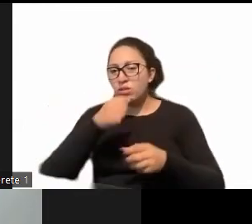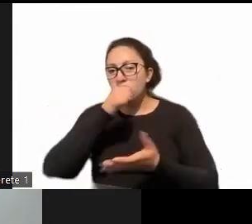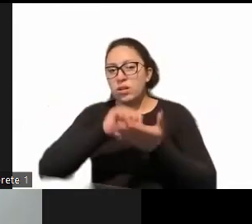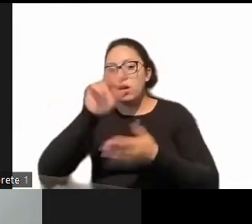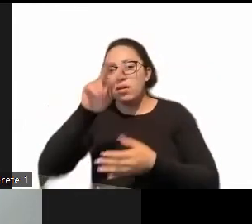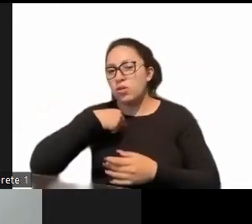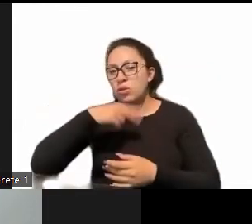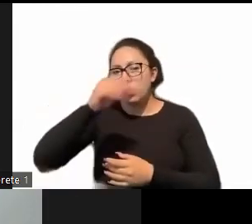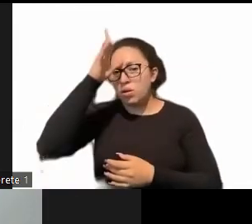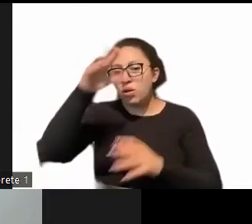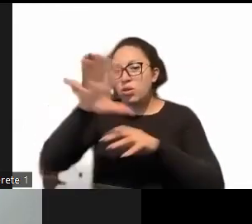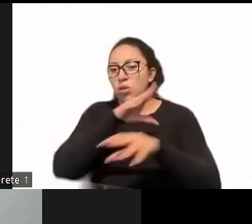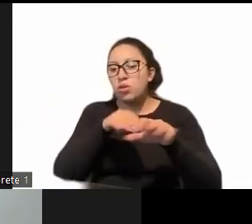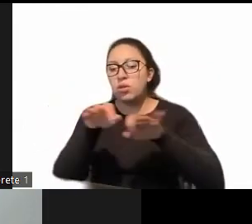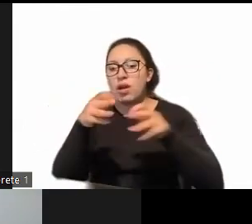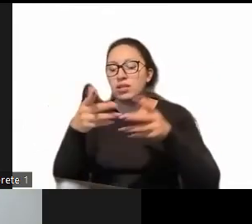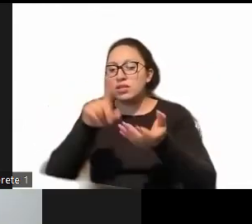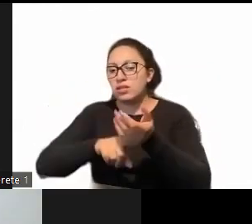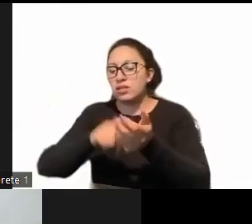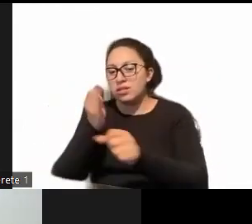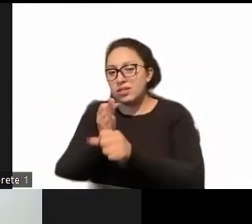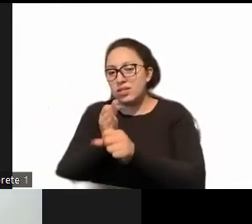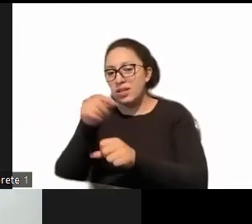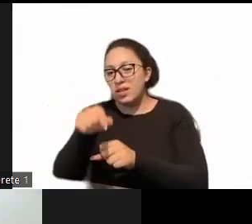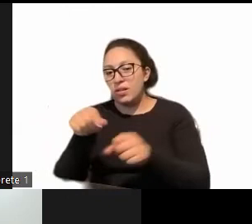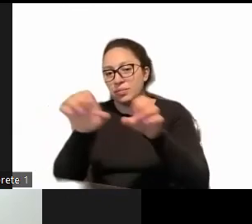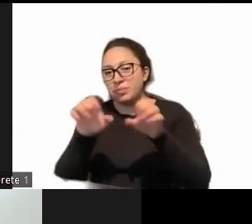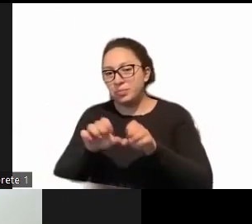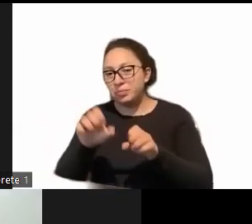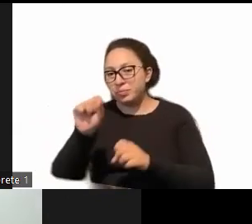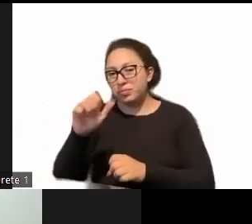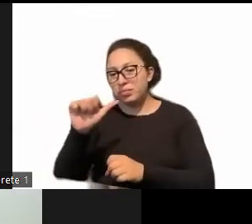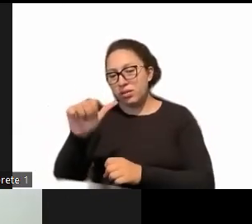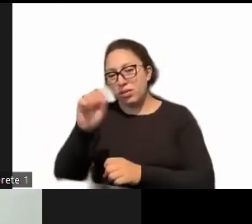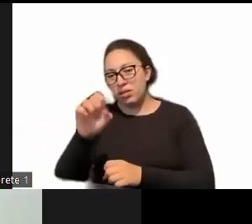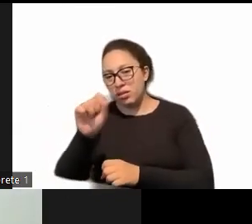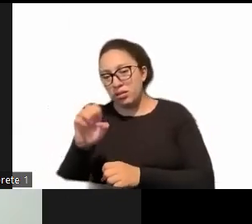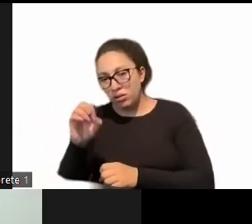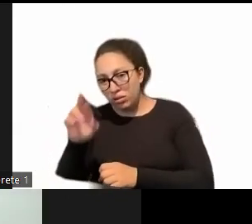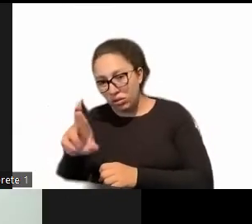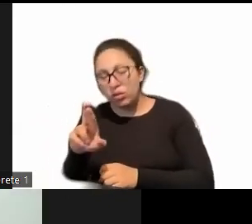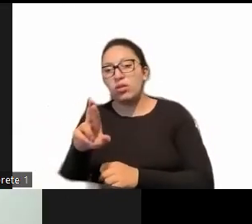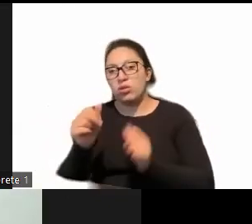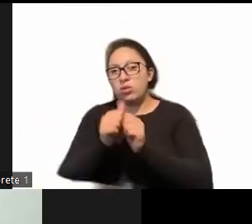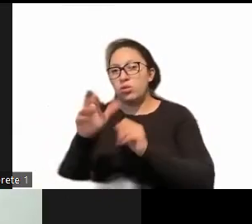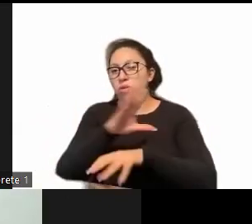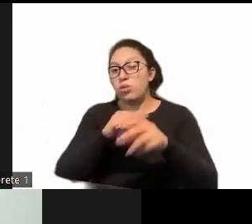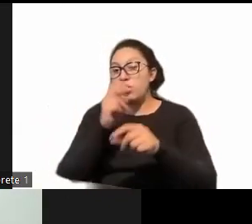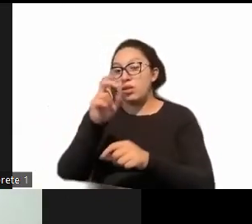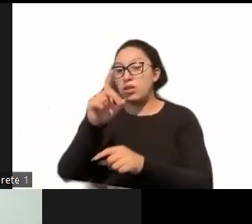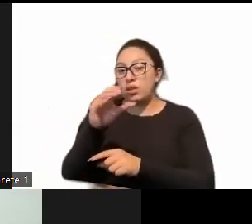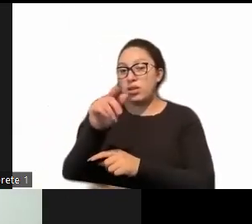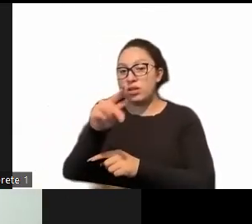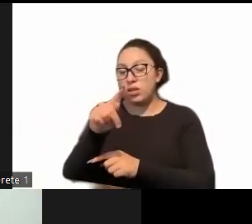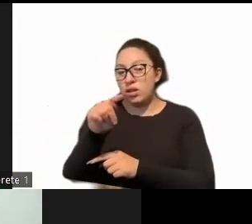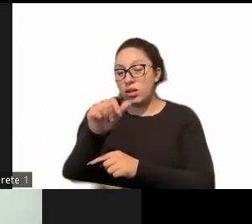trabajo que está haciendo pues la comisión, ¿verdad? Con estos dictámenes. Yo me reitero y lo digo